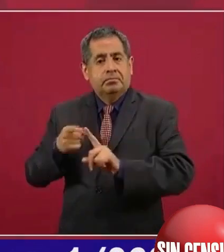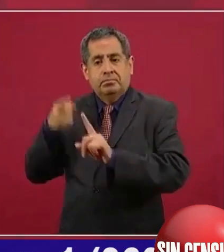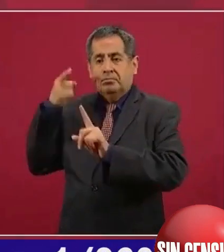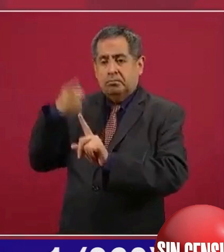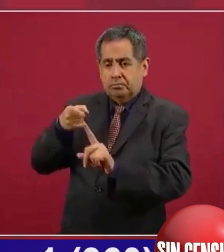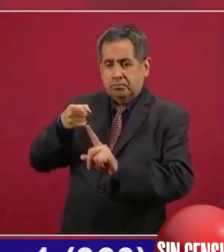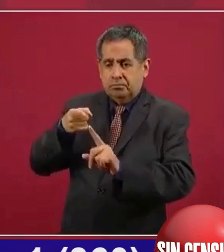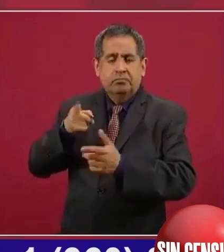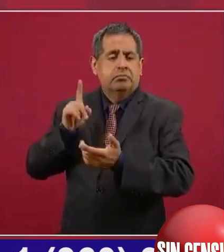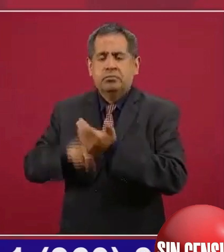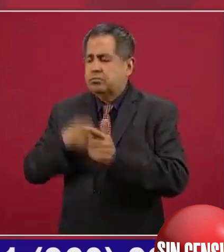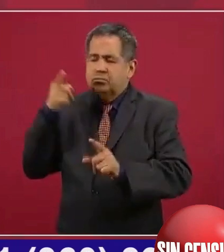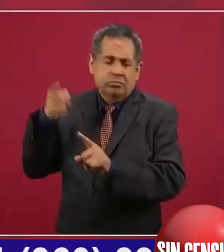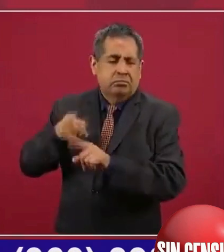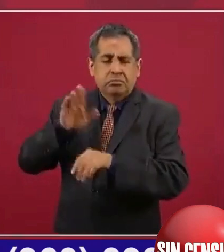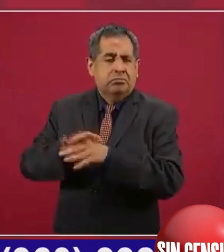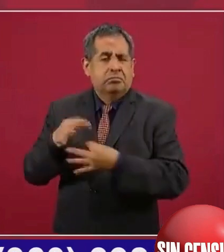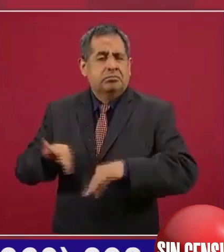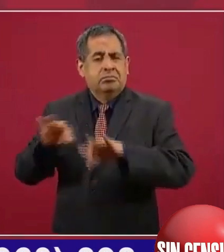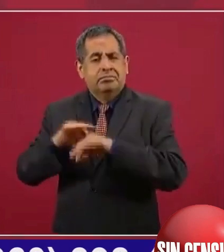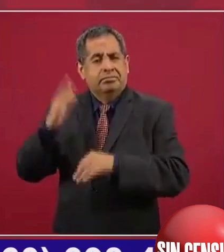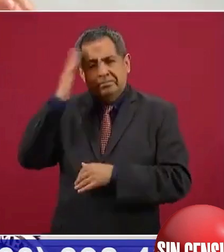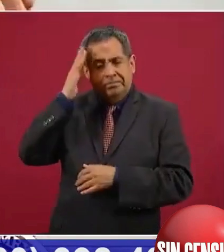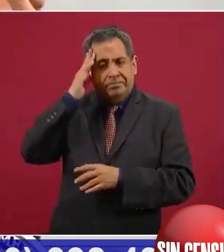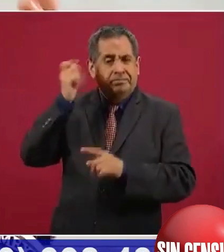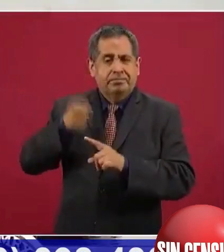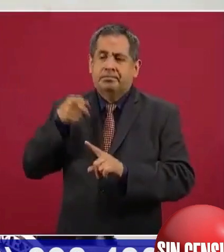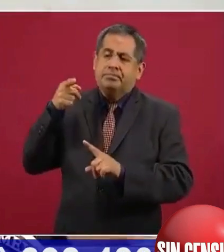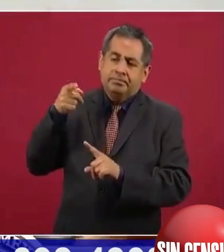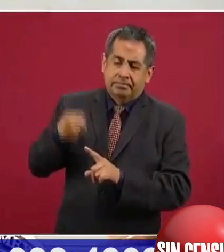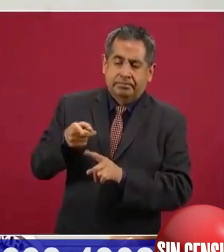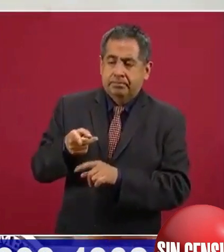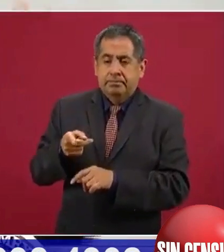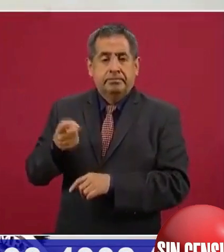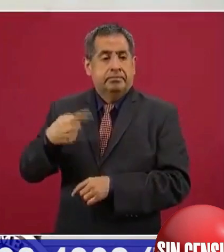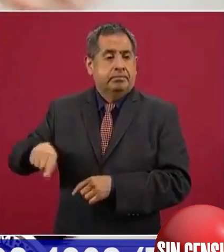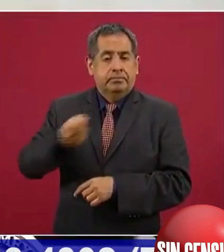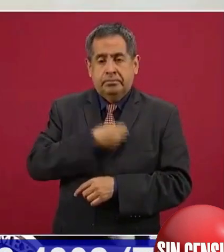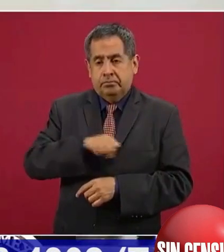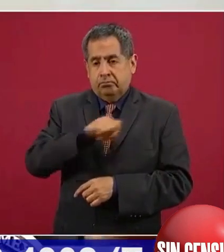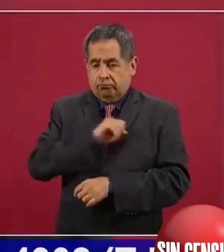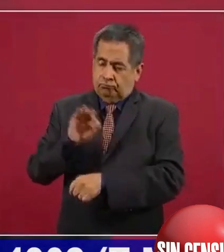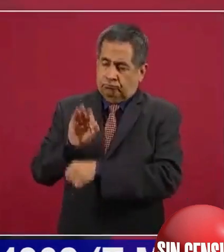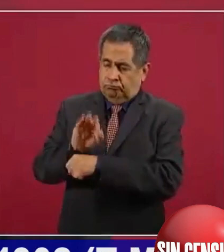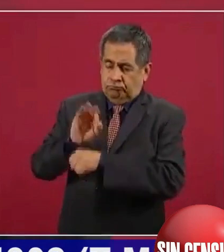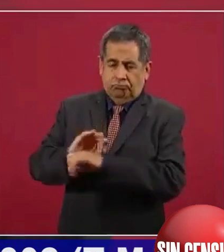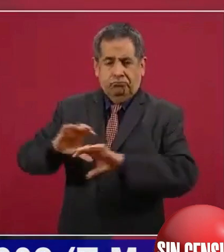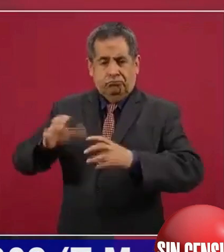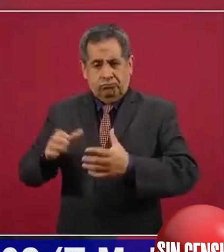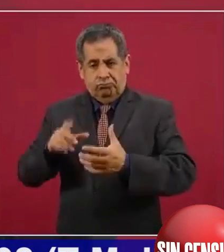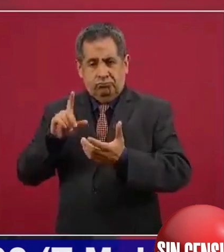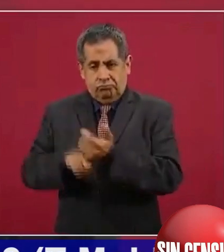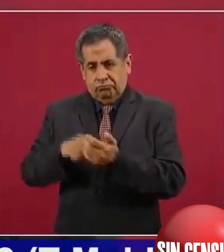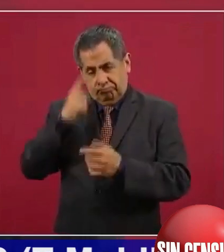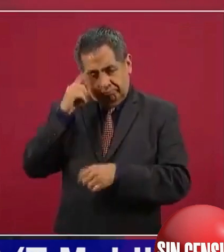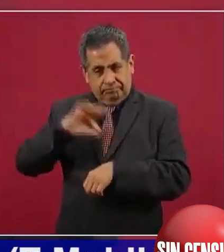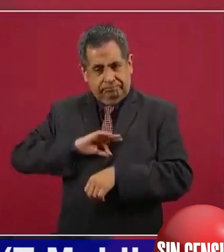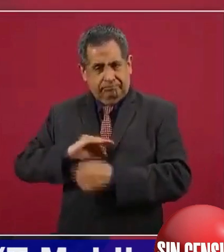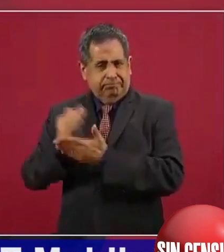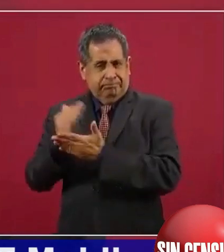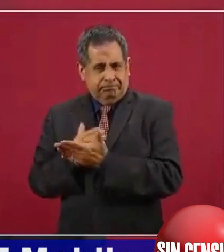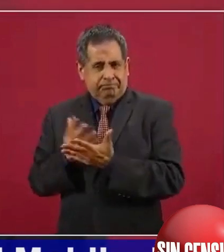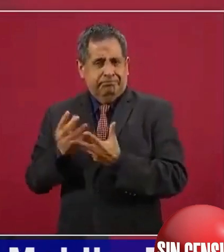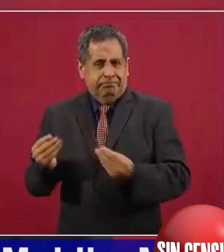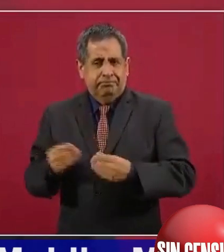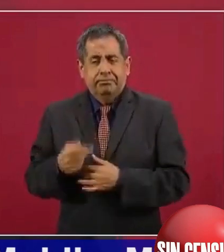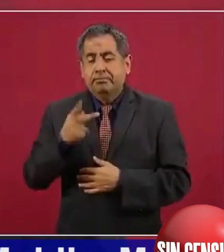que sigue siendo el propósito primario fundamental, de proteger la salud por evitar los contagios, pero